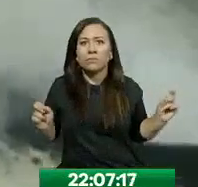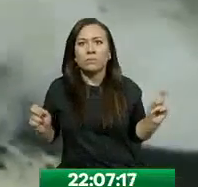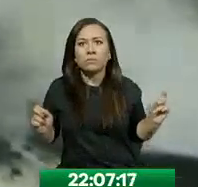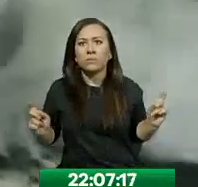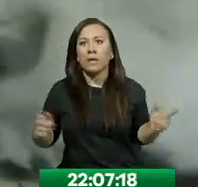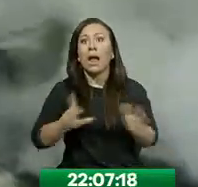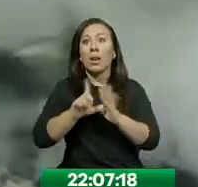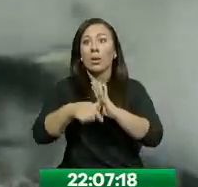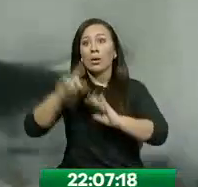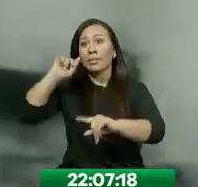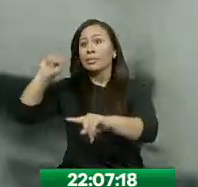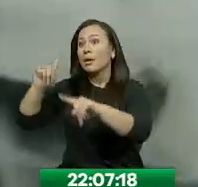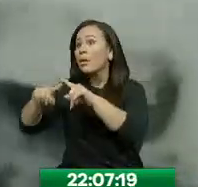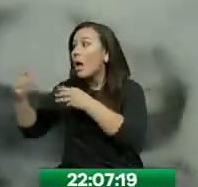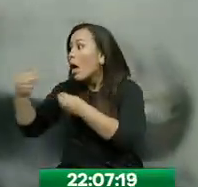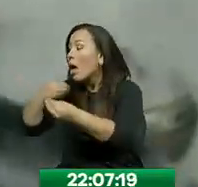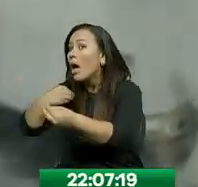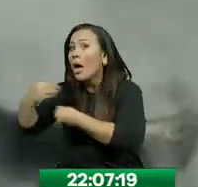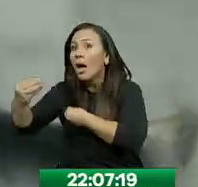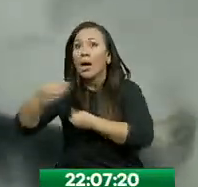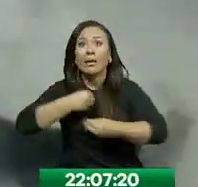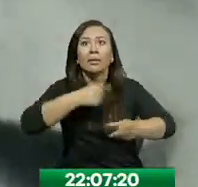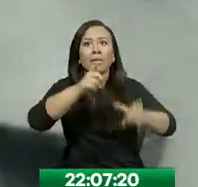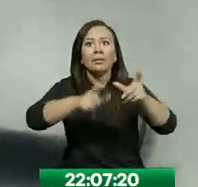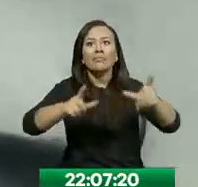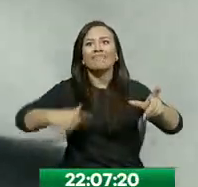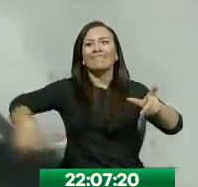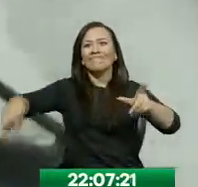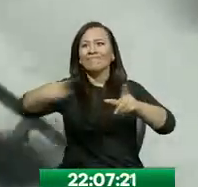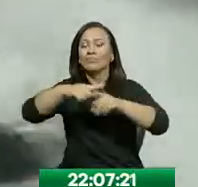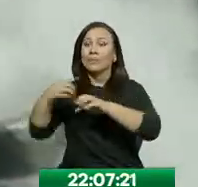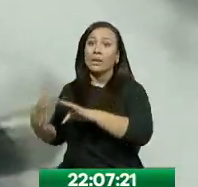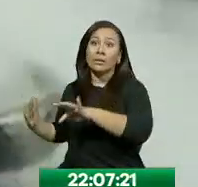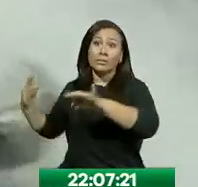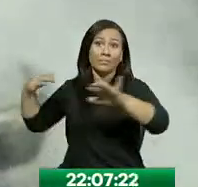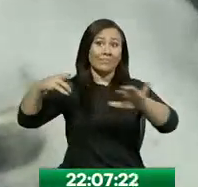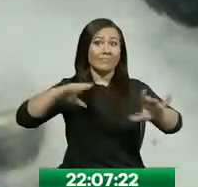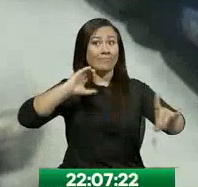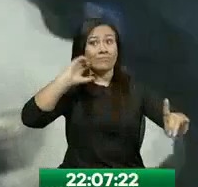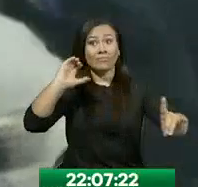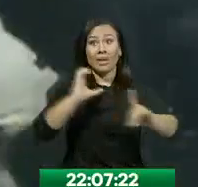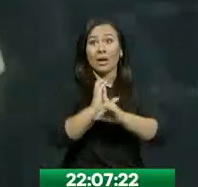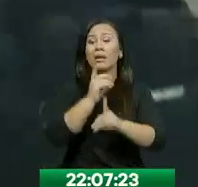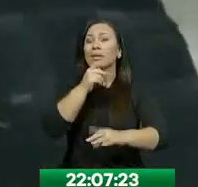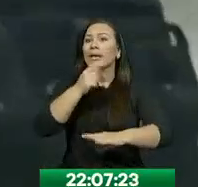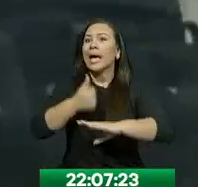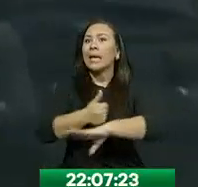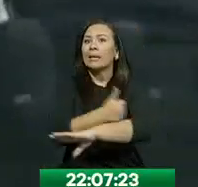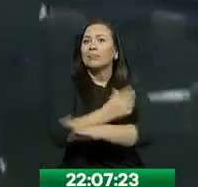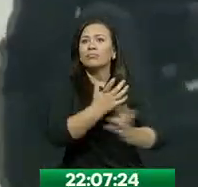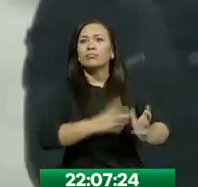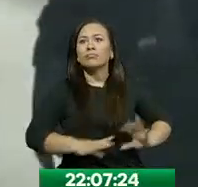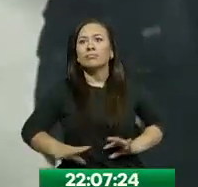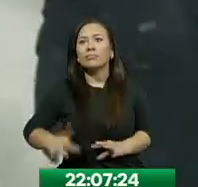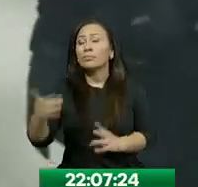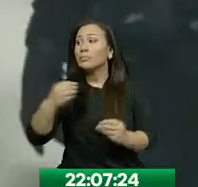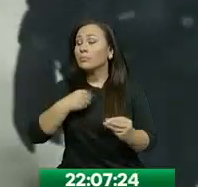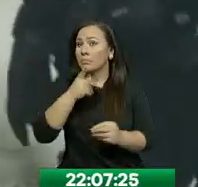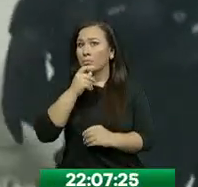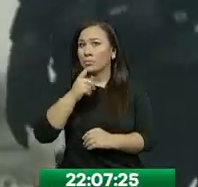De acuerdo con las versiones proporcionadas, las protestas fueron parte de las actividades ejecutadas por parte de miembros